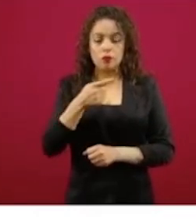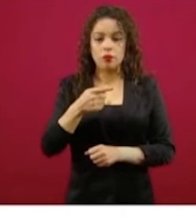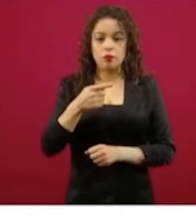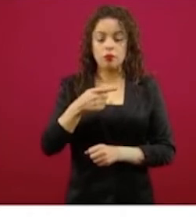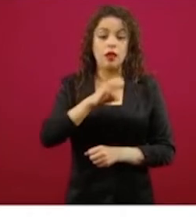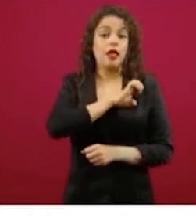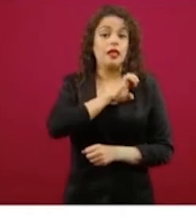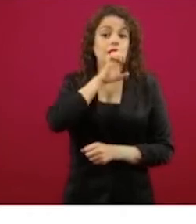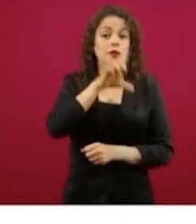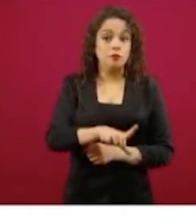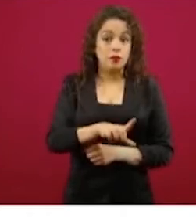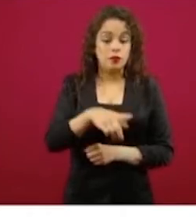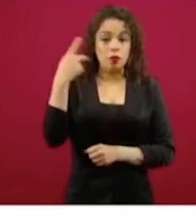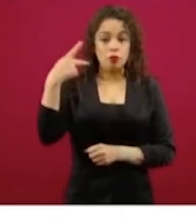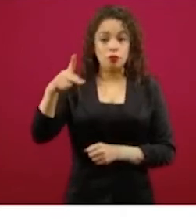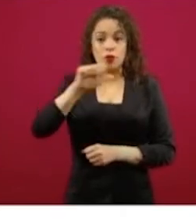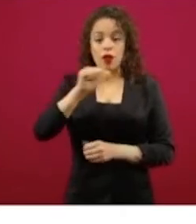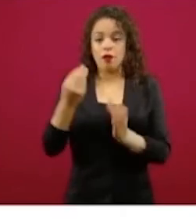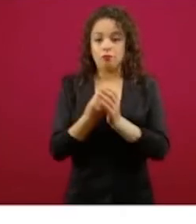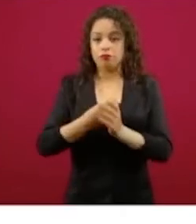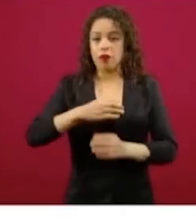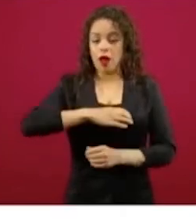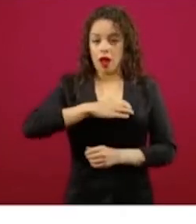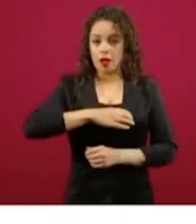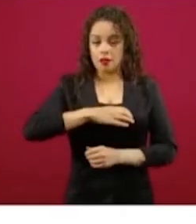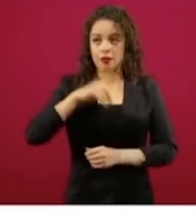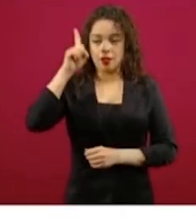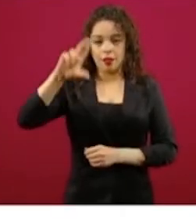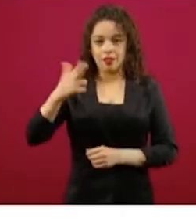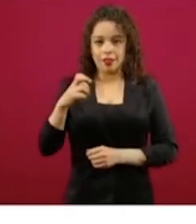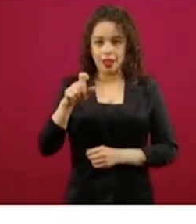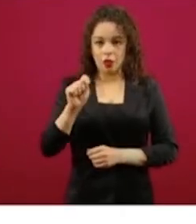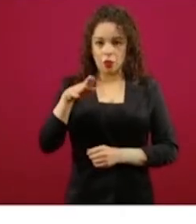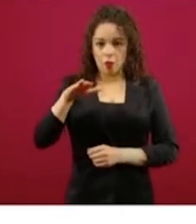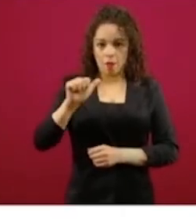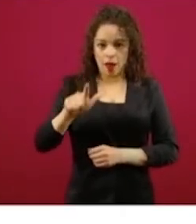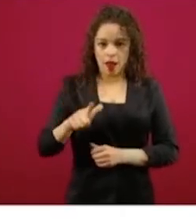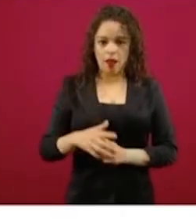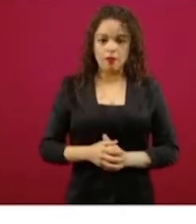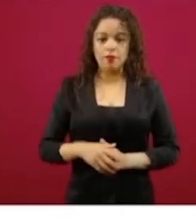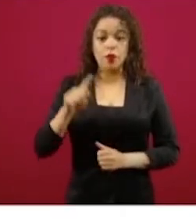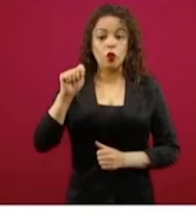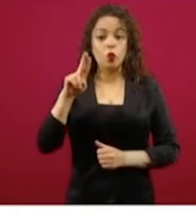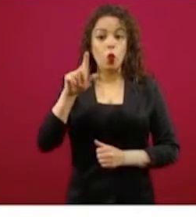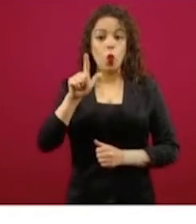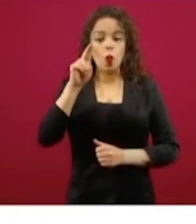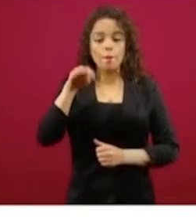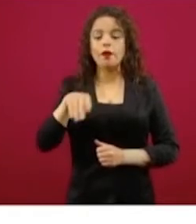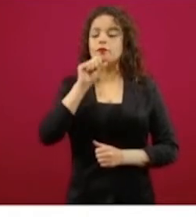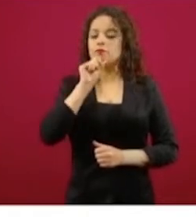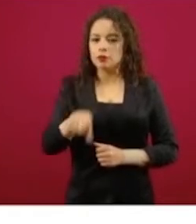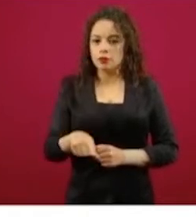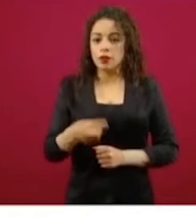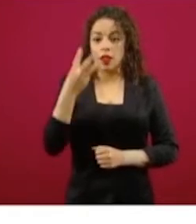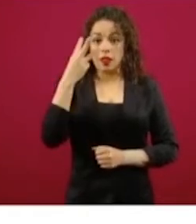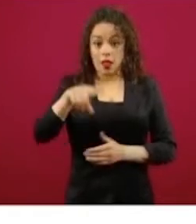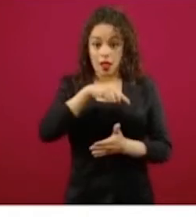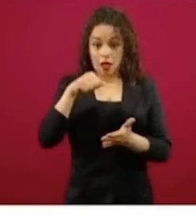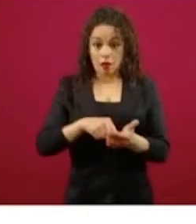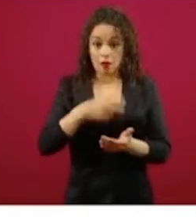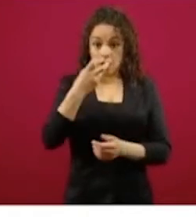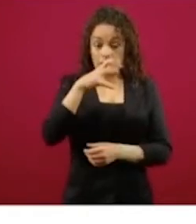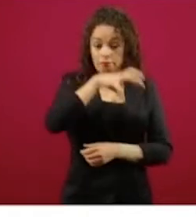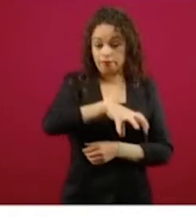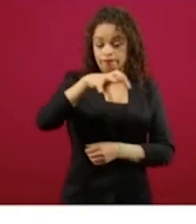oncológicas en chetumal y un hospital comunitario en tulum en estas tres instalaciones tenemos un